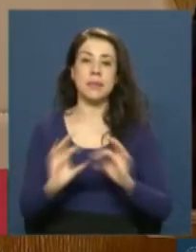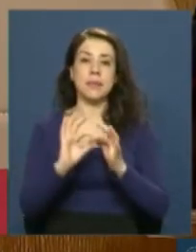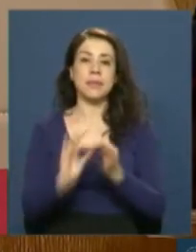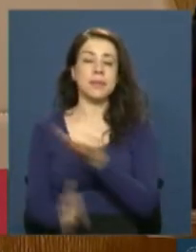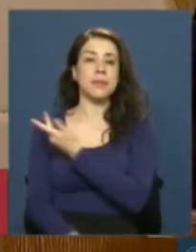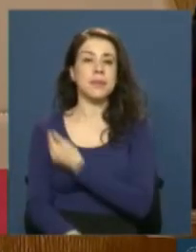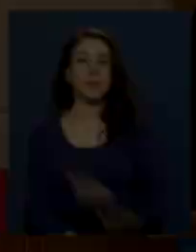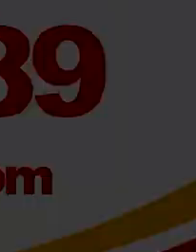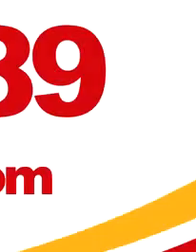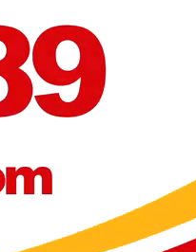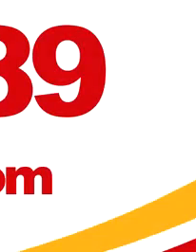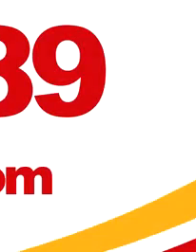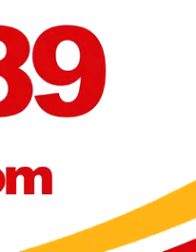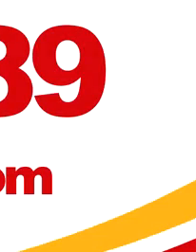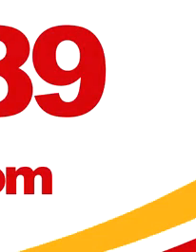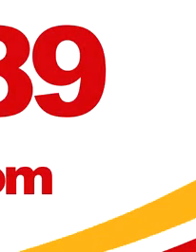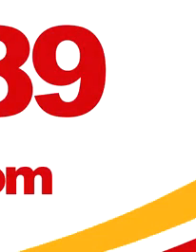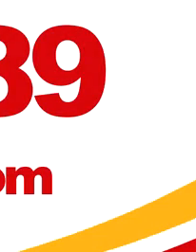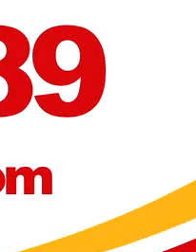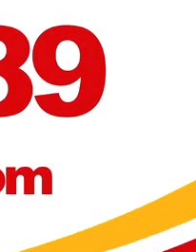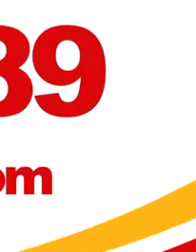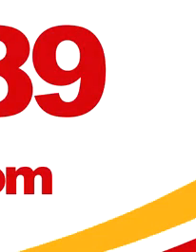gracias presidente he dicho